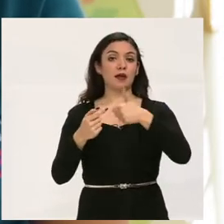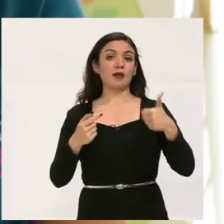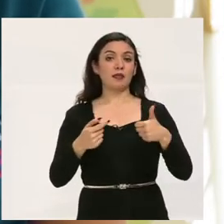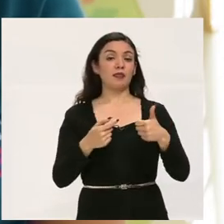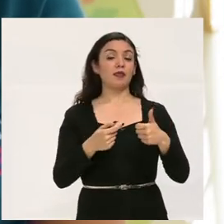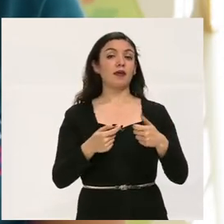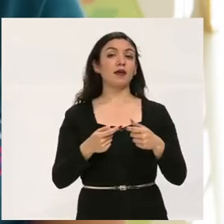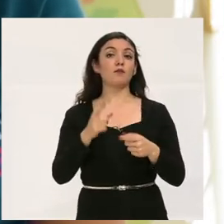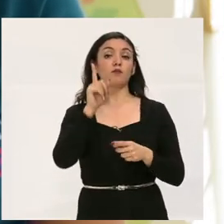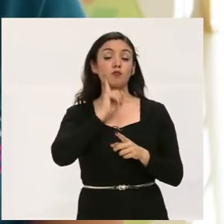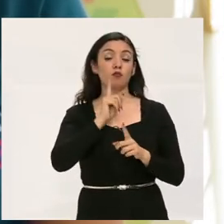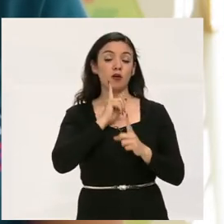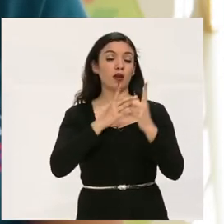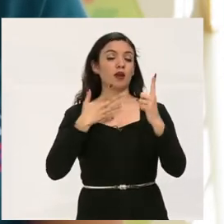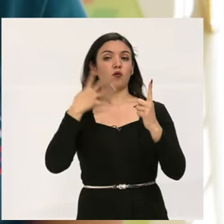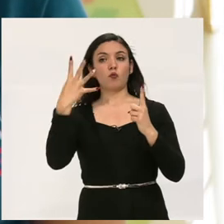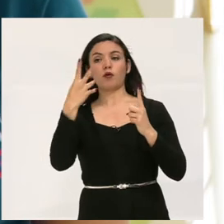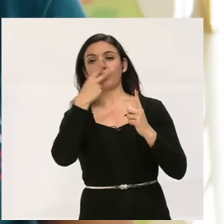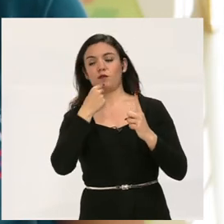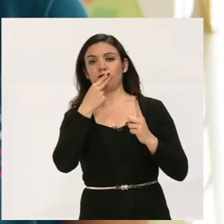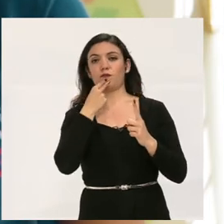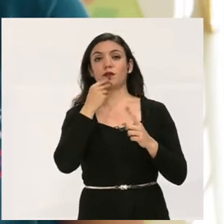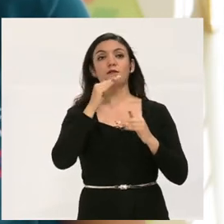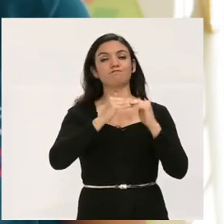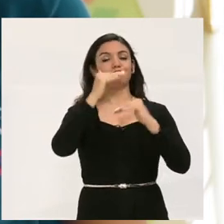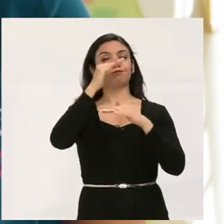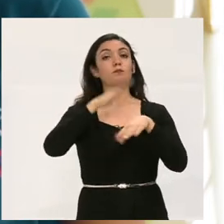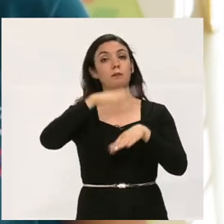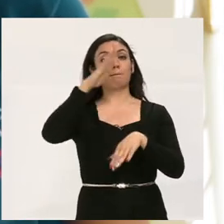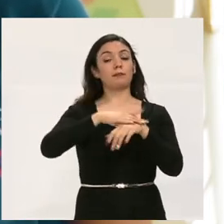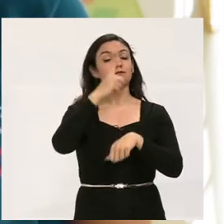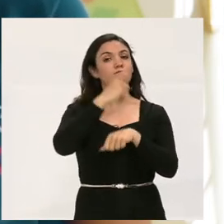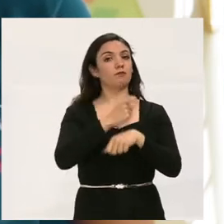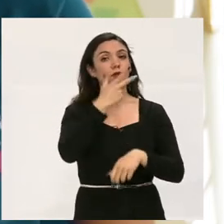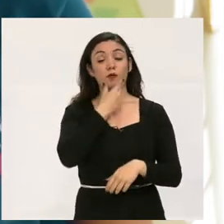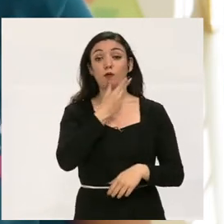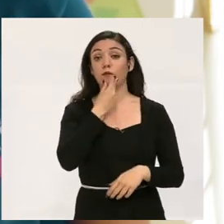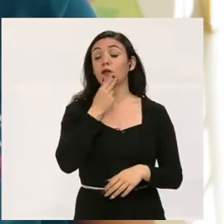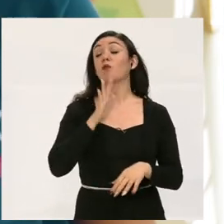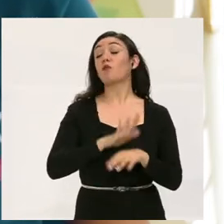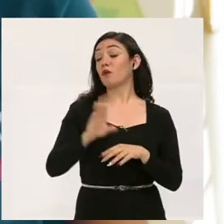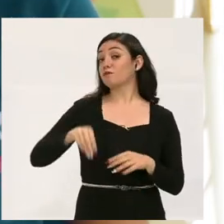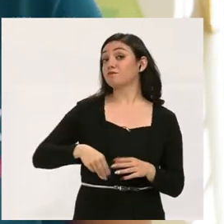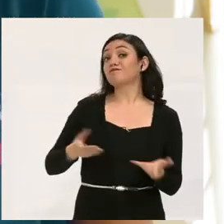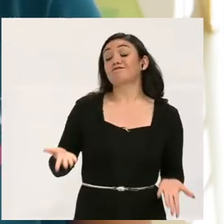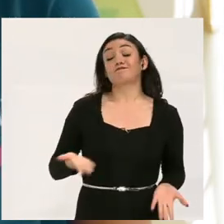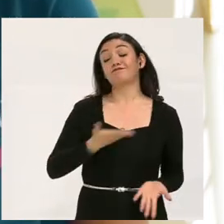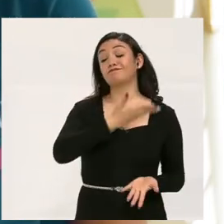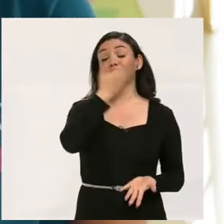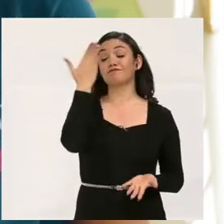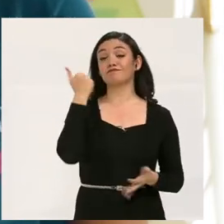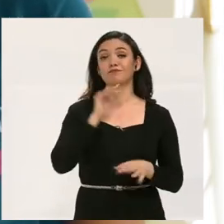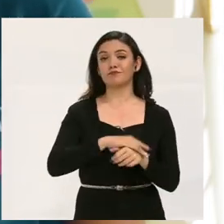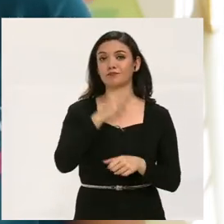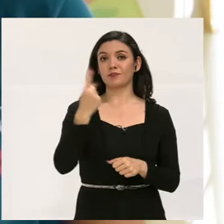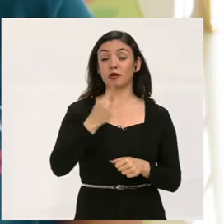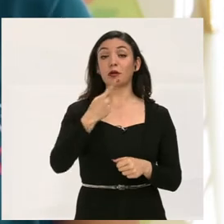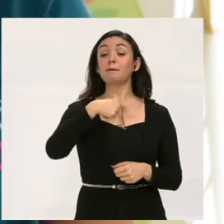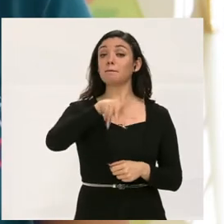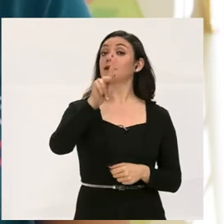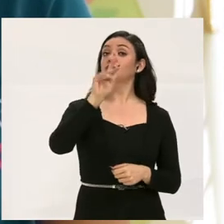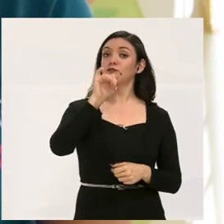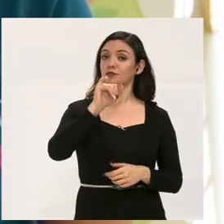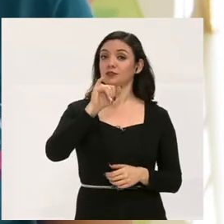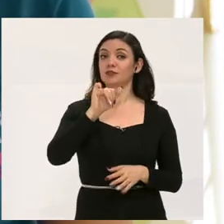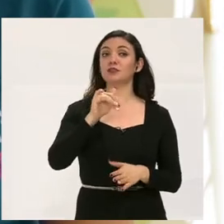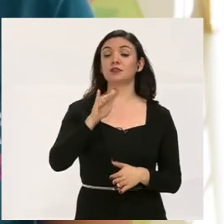4 con autismo entonces la incidencia si es mayor en los varones la causa pues no se sabe como tal